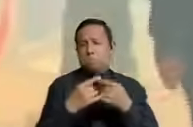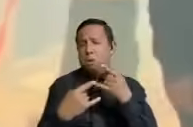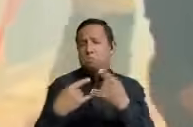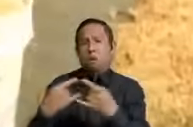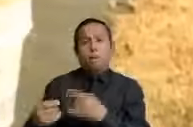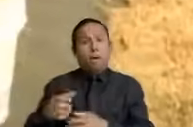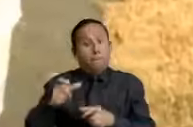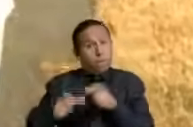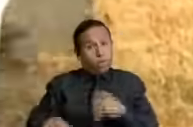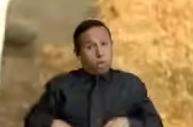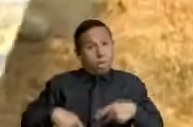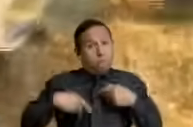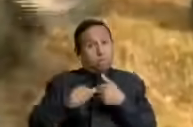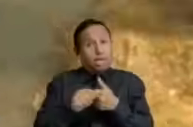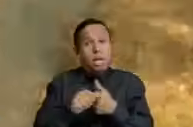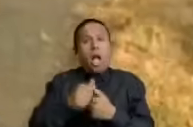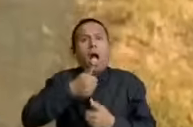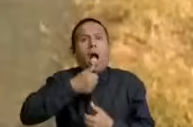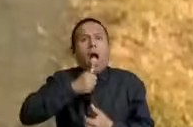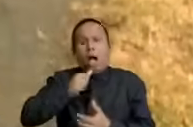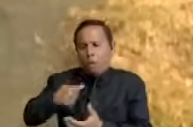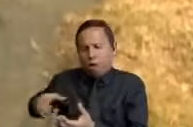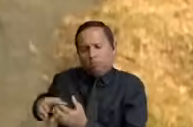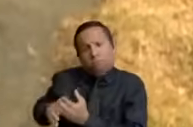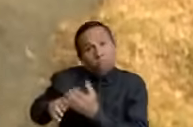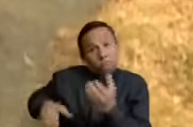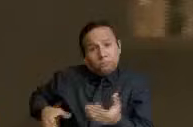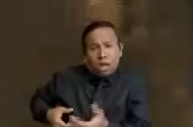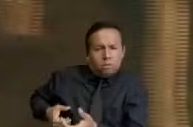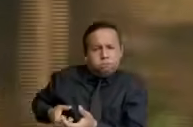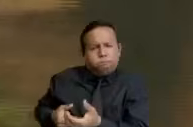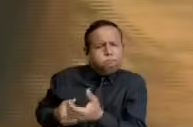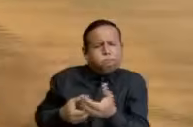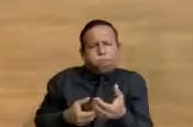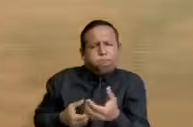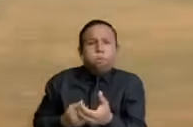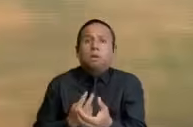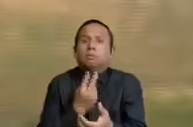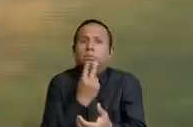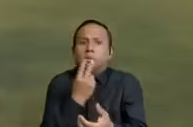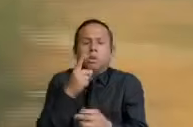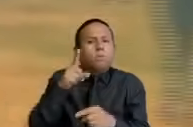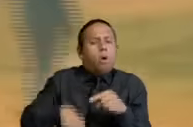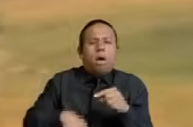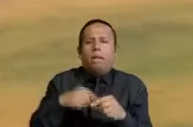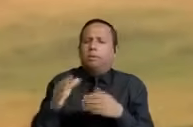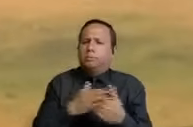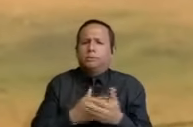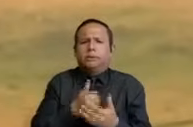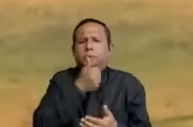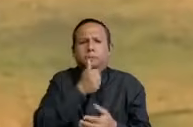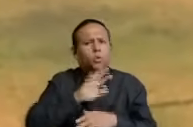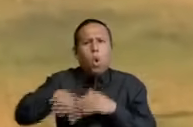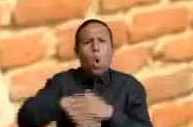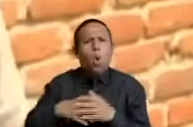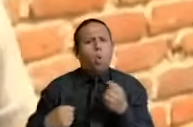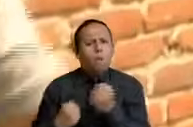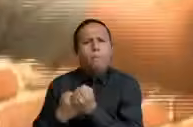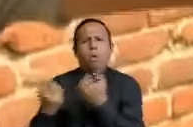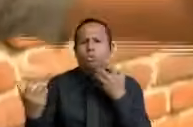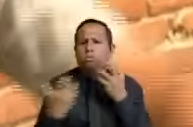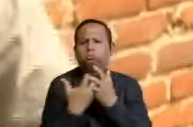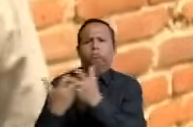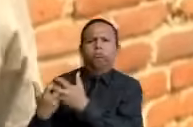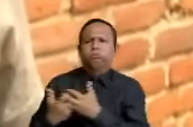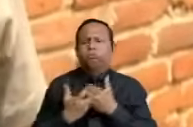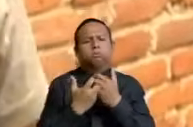con mangueras y baldes de agua donde se podía respirar con dificultad se daban la mano sin esperar nada a cambio cogiendo